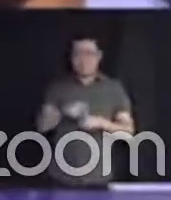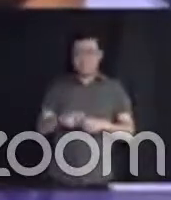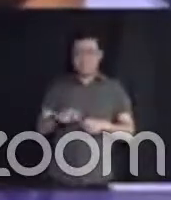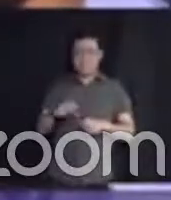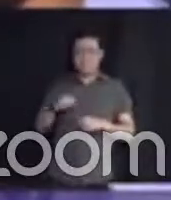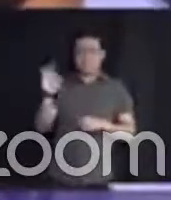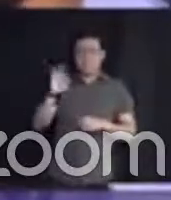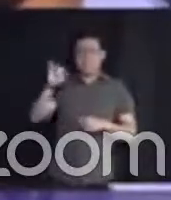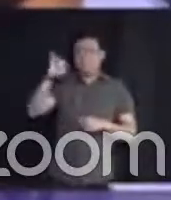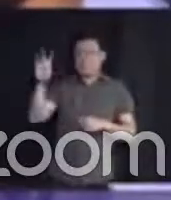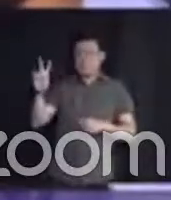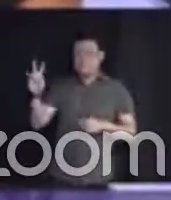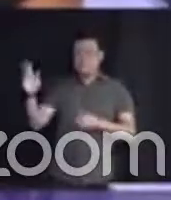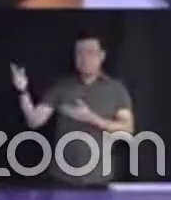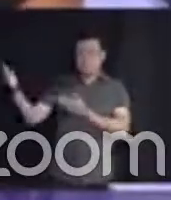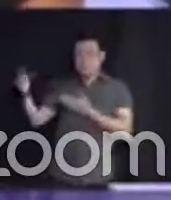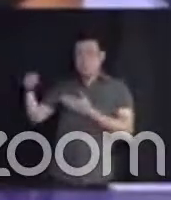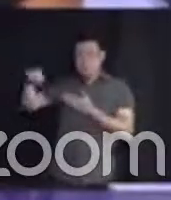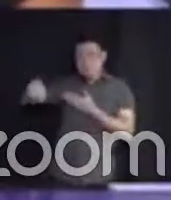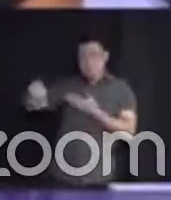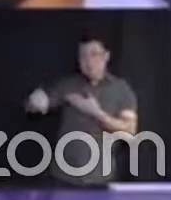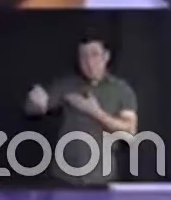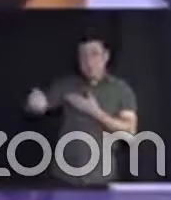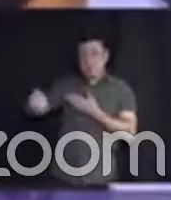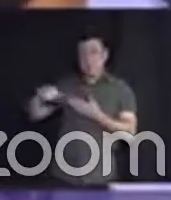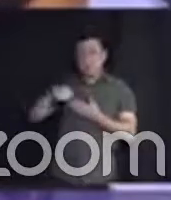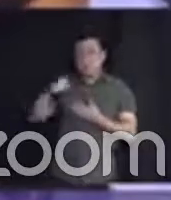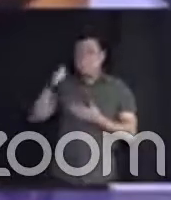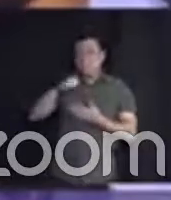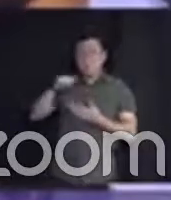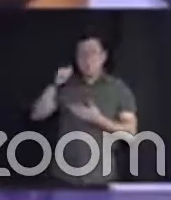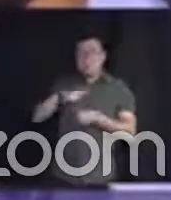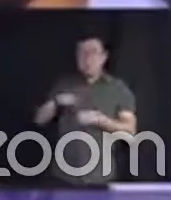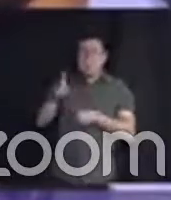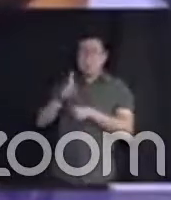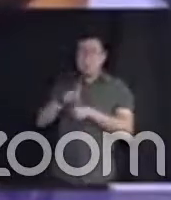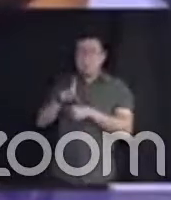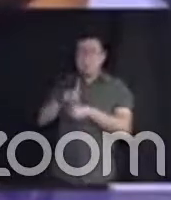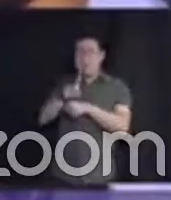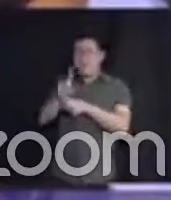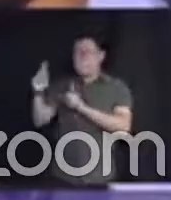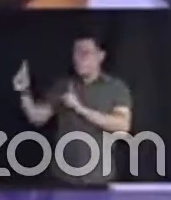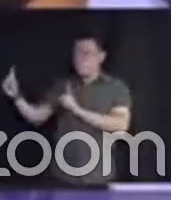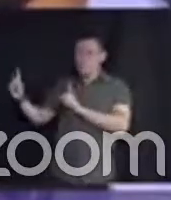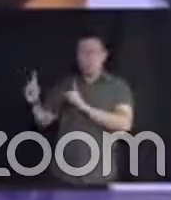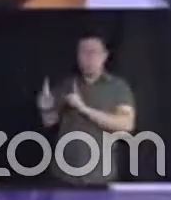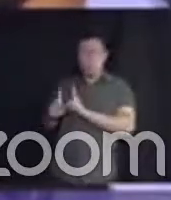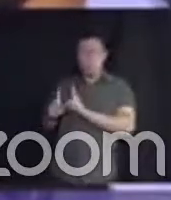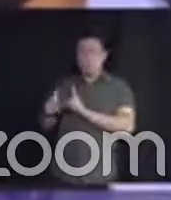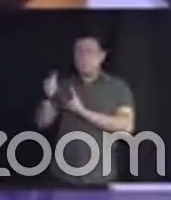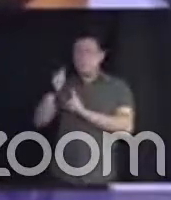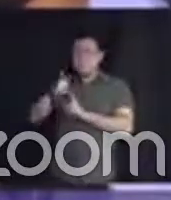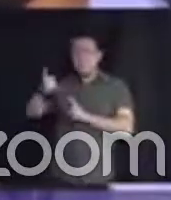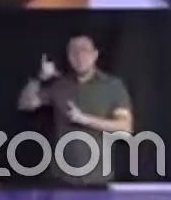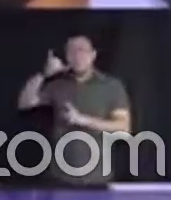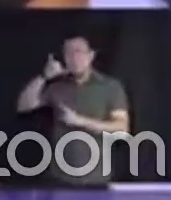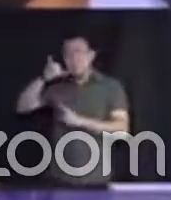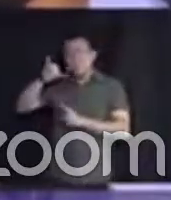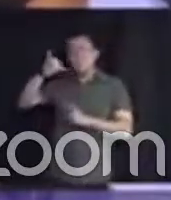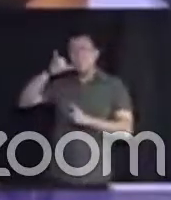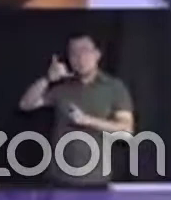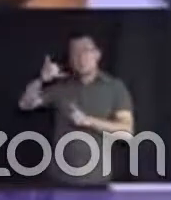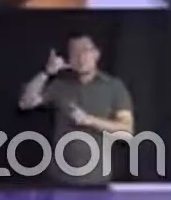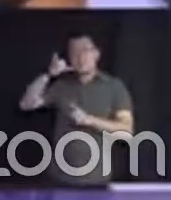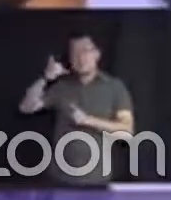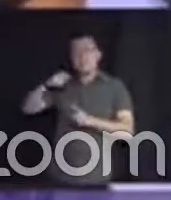si mi papá estuviera aquí, y créanme, yo lo escuché todos los días que estuve con él, todo el tiempo que hablaba por